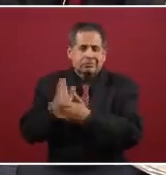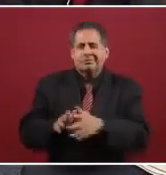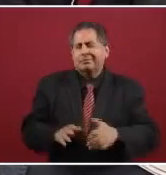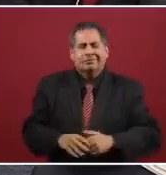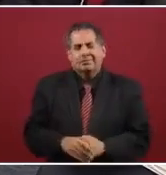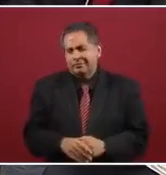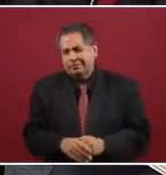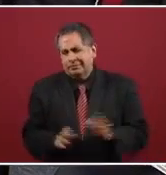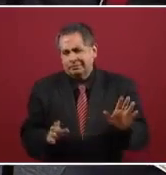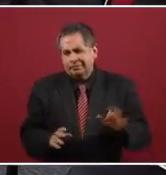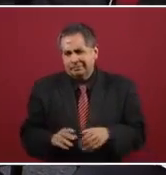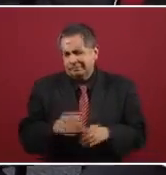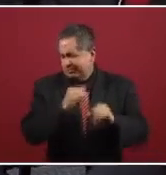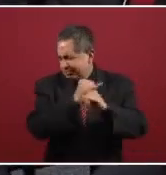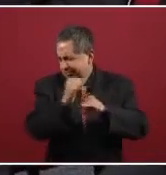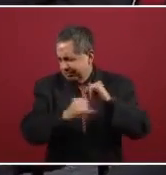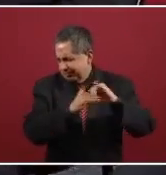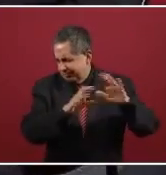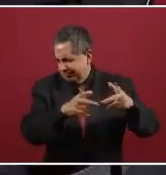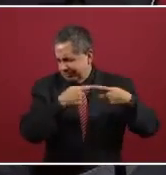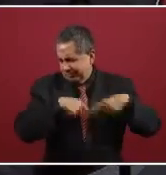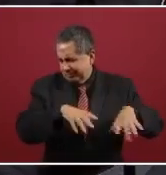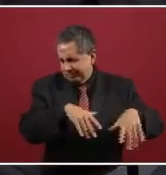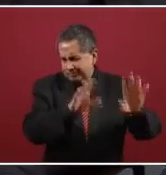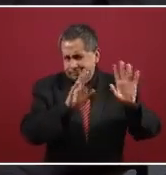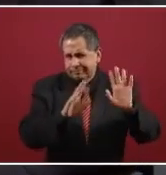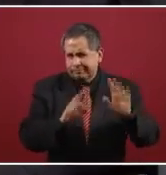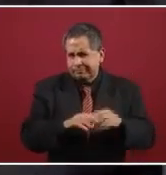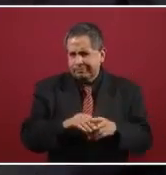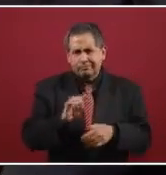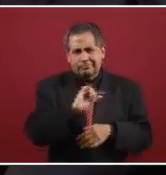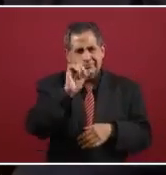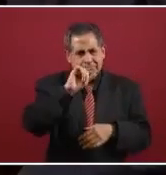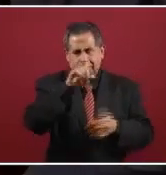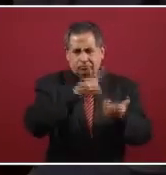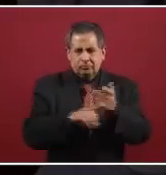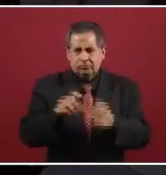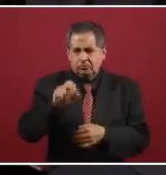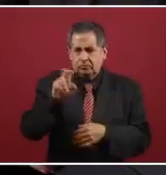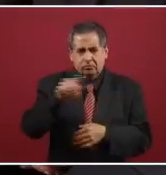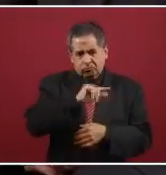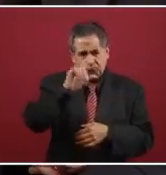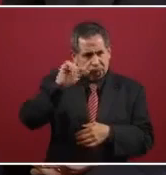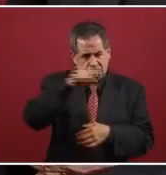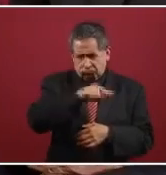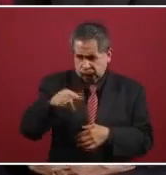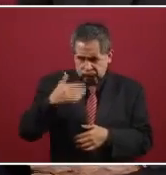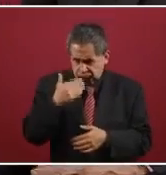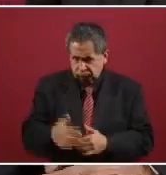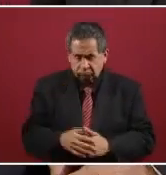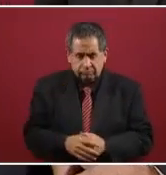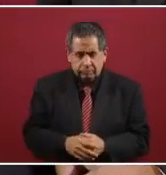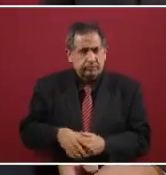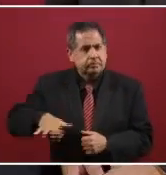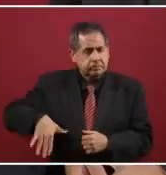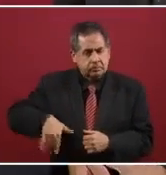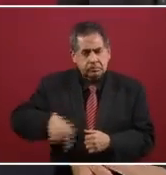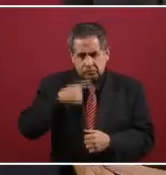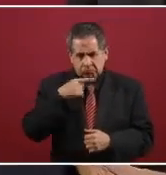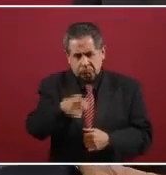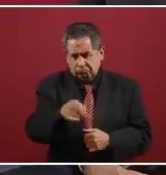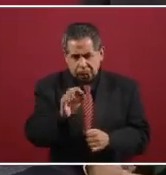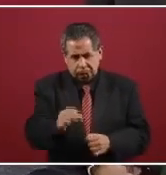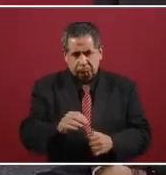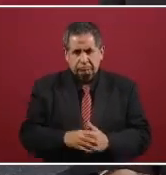Eso es asunto de los internacionalistas, de los diplomáticos, que, por cierto, como tú lo has